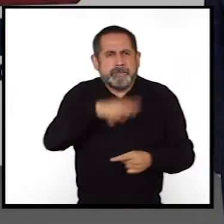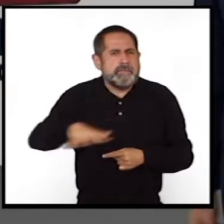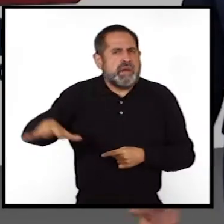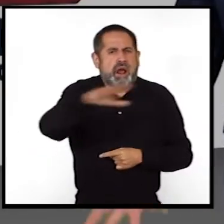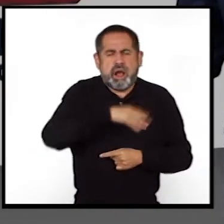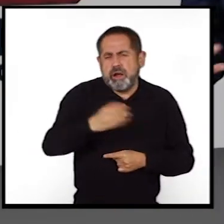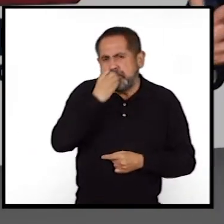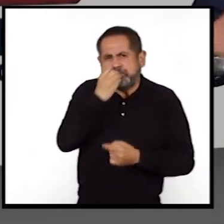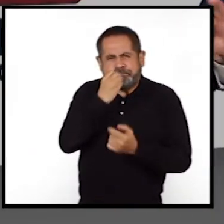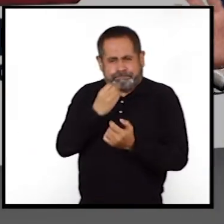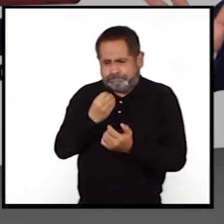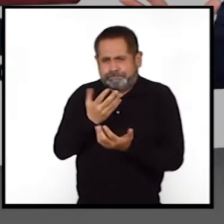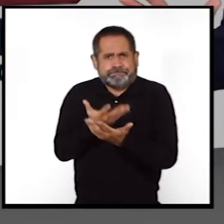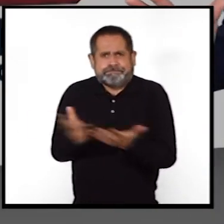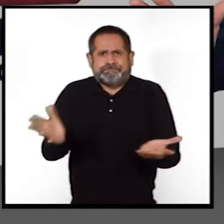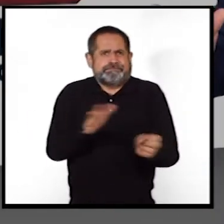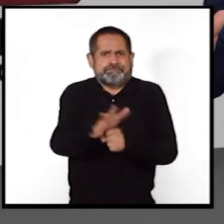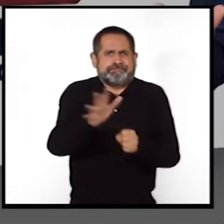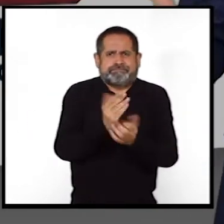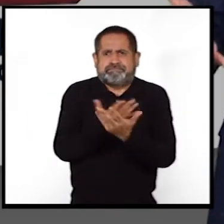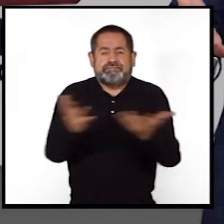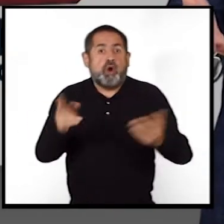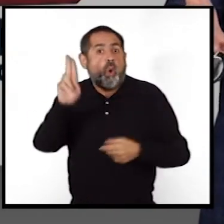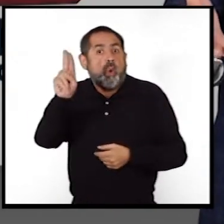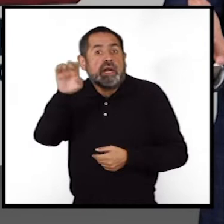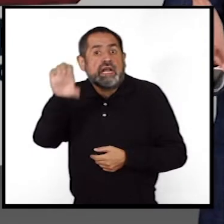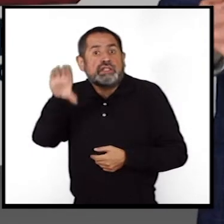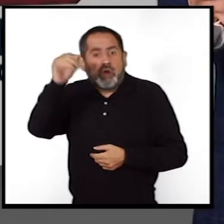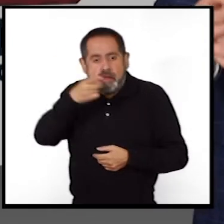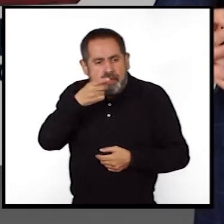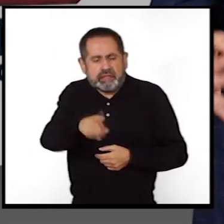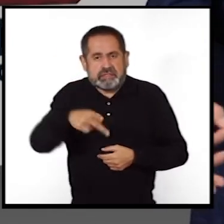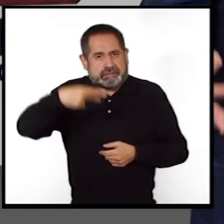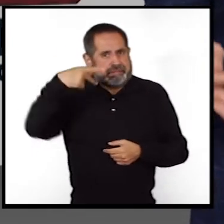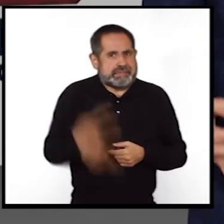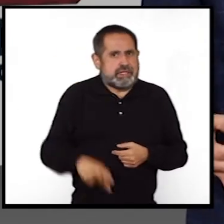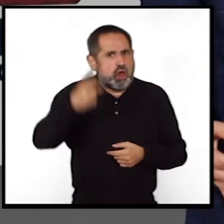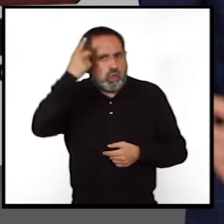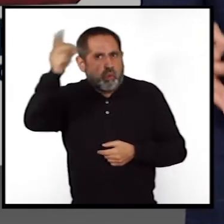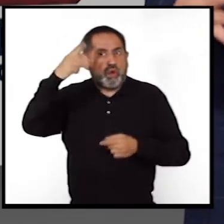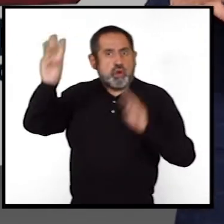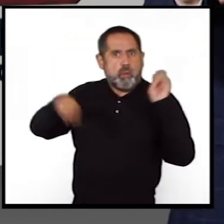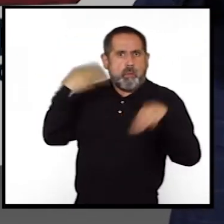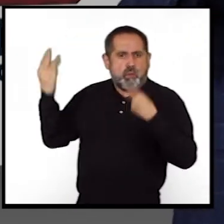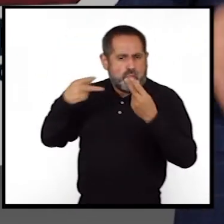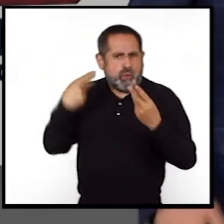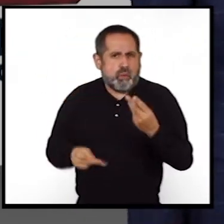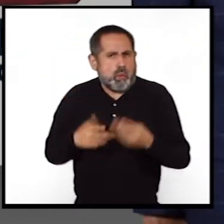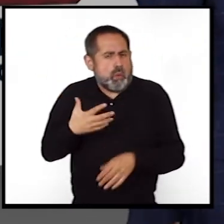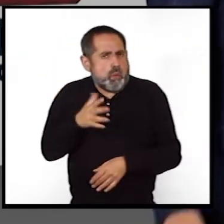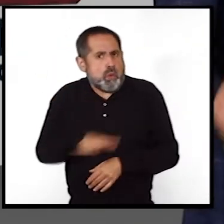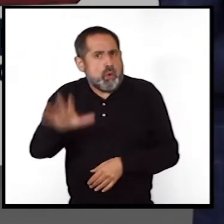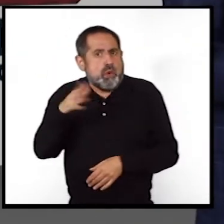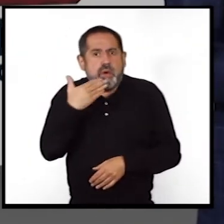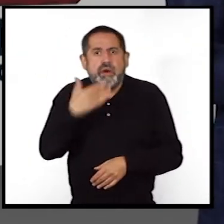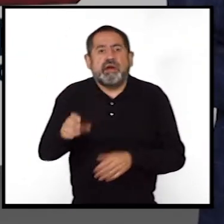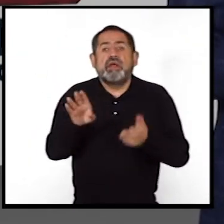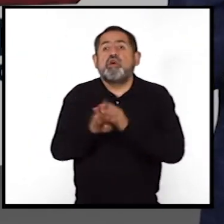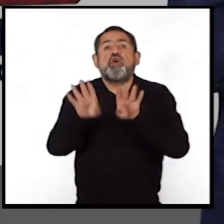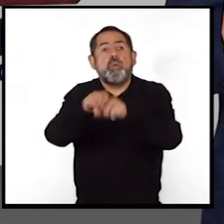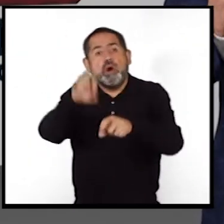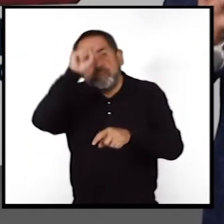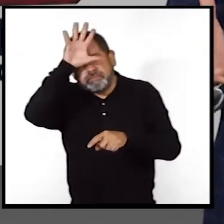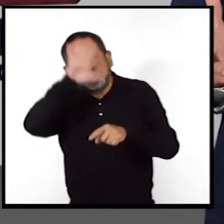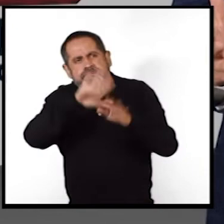Mágico, un estado con una gastronomía diversa, declarada por la UNESCO como Patrimonio Inmaterial de la Humanidad, así como